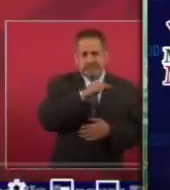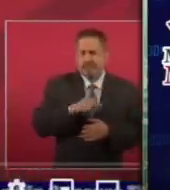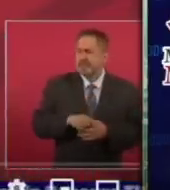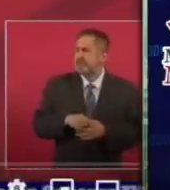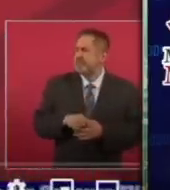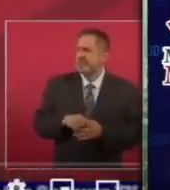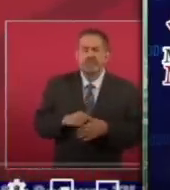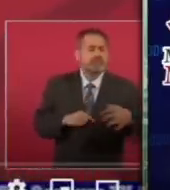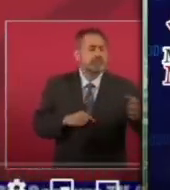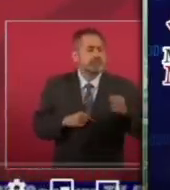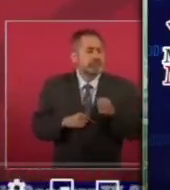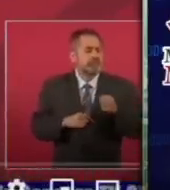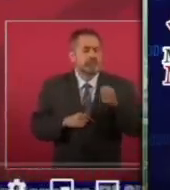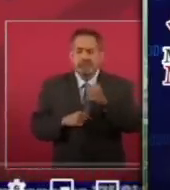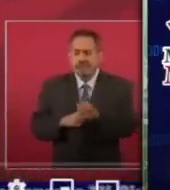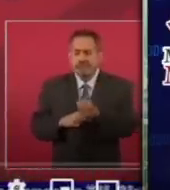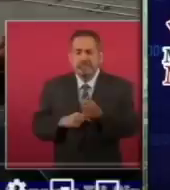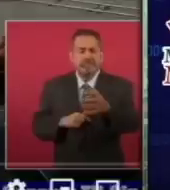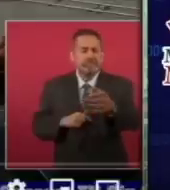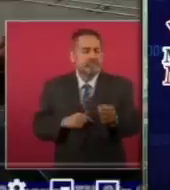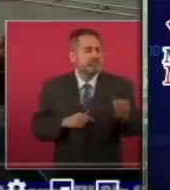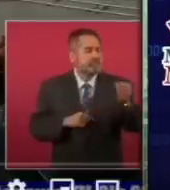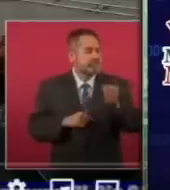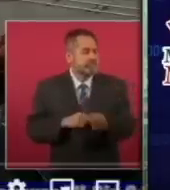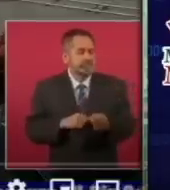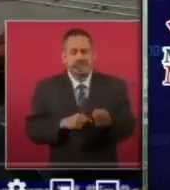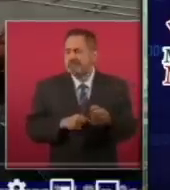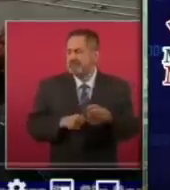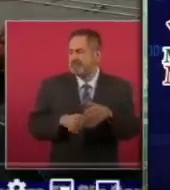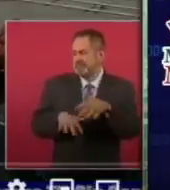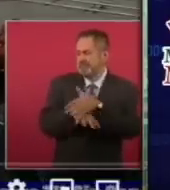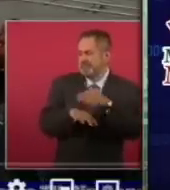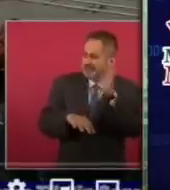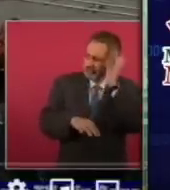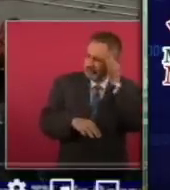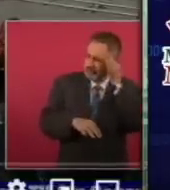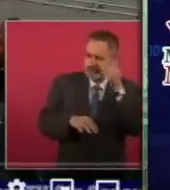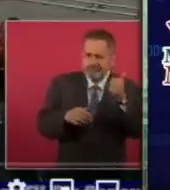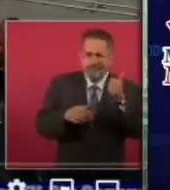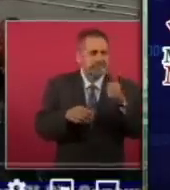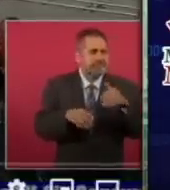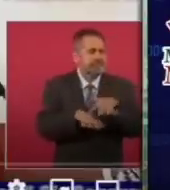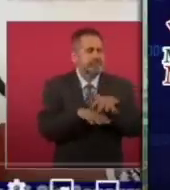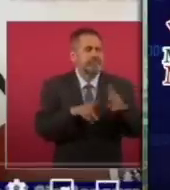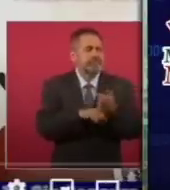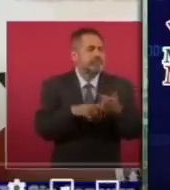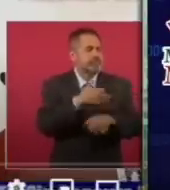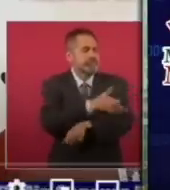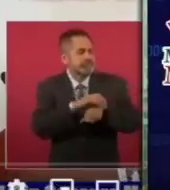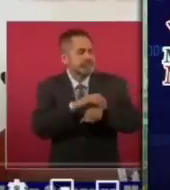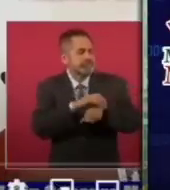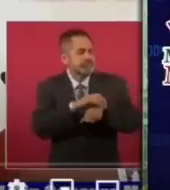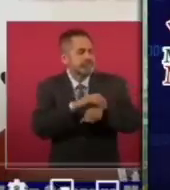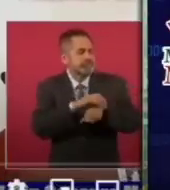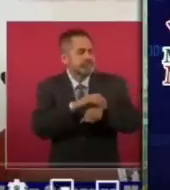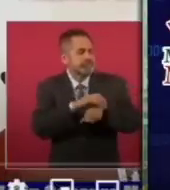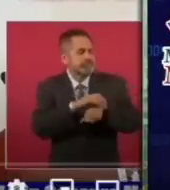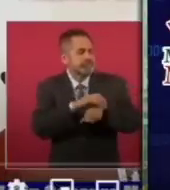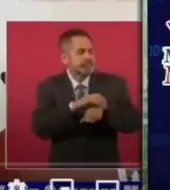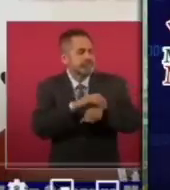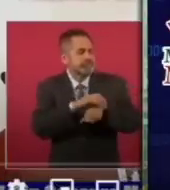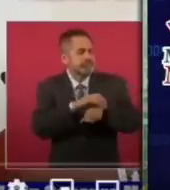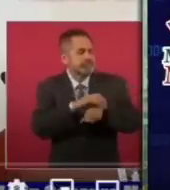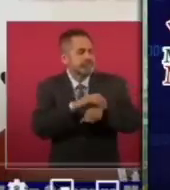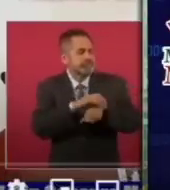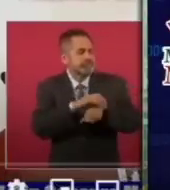nombren a sus achichincles, a sus familiares, a sus amigos. Pues ahí está